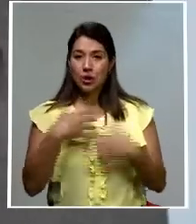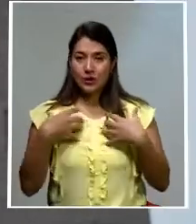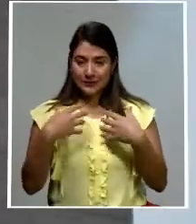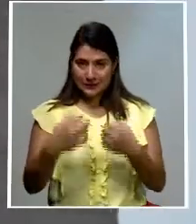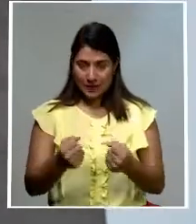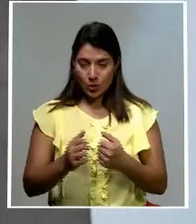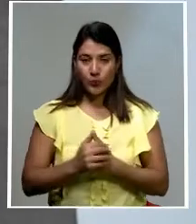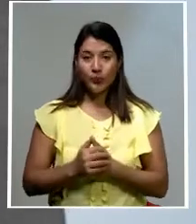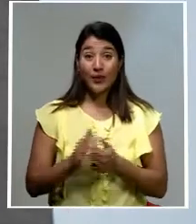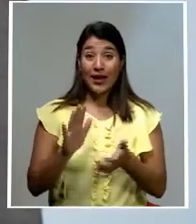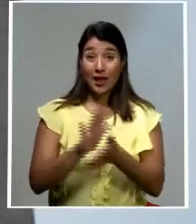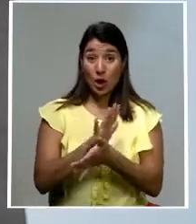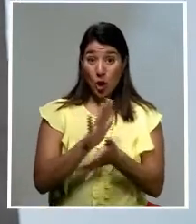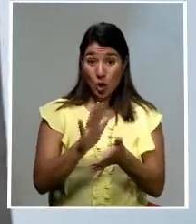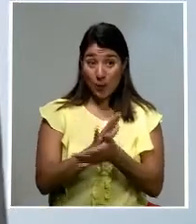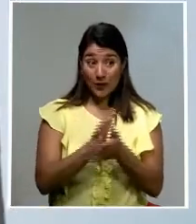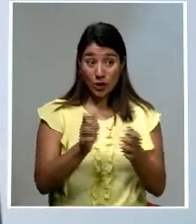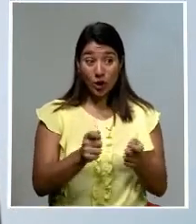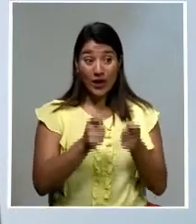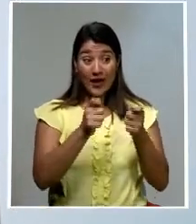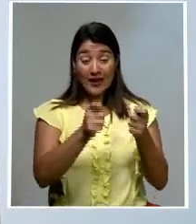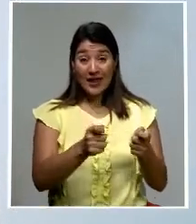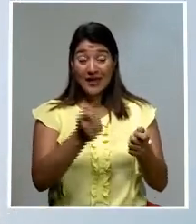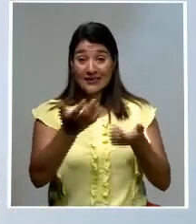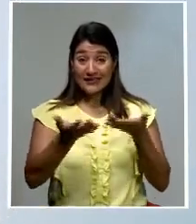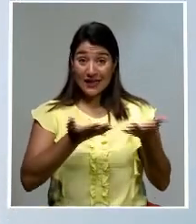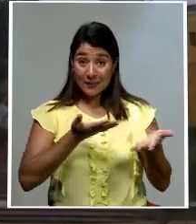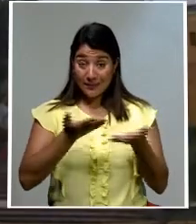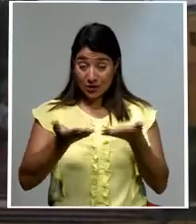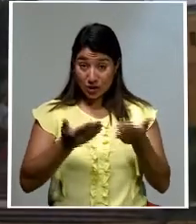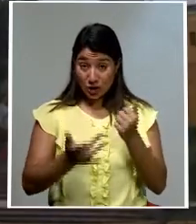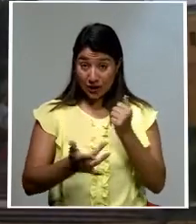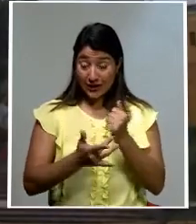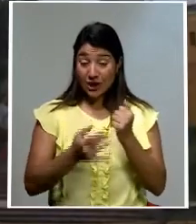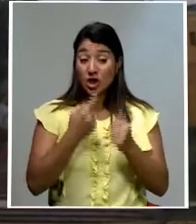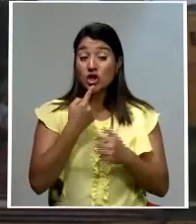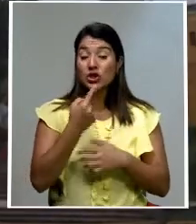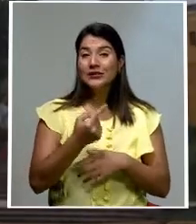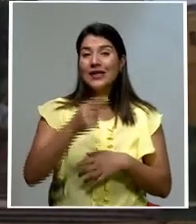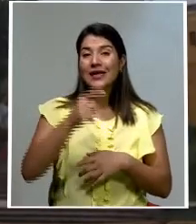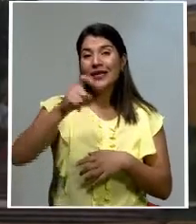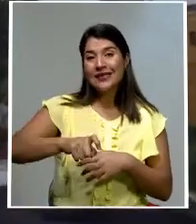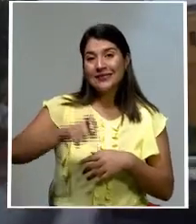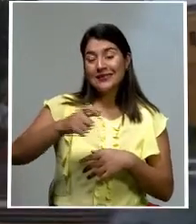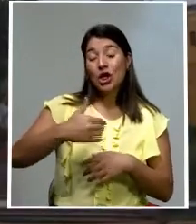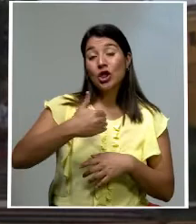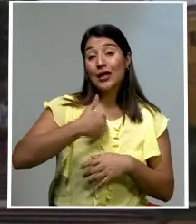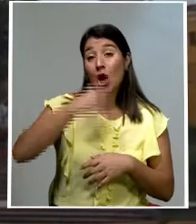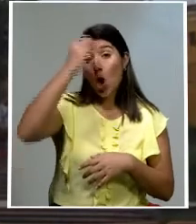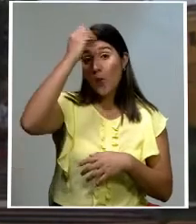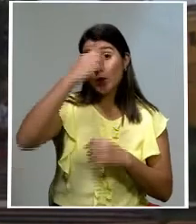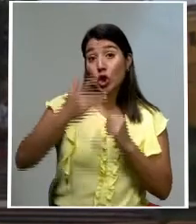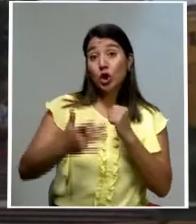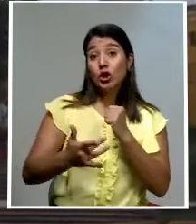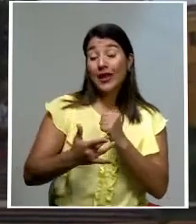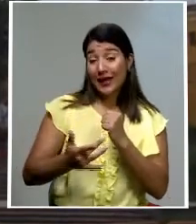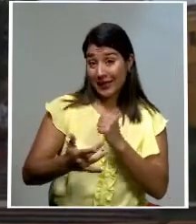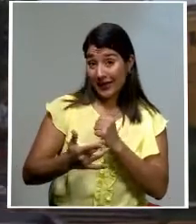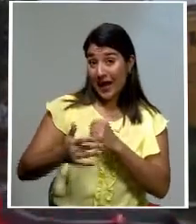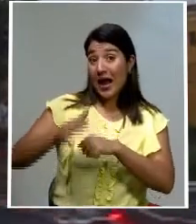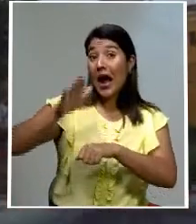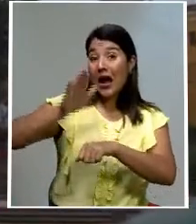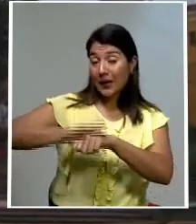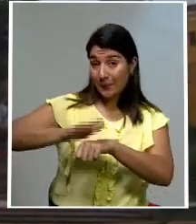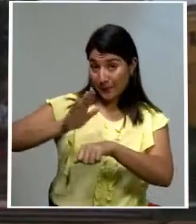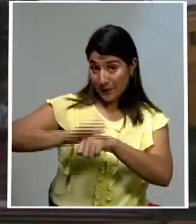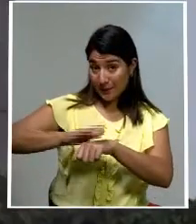El documento emitido por servicios técnicos asegura que es necesario que exista un criterio técnico autorizado que